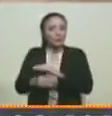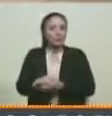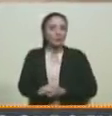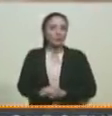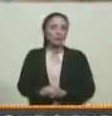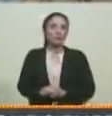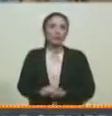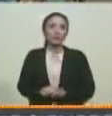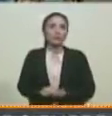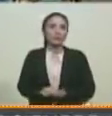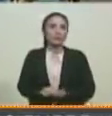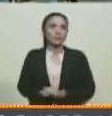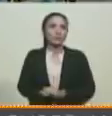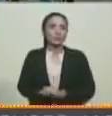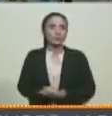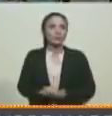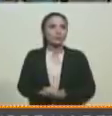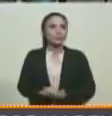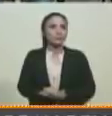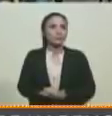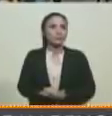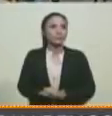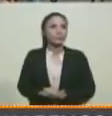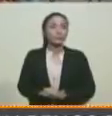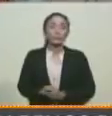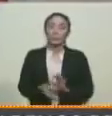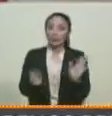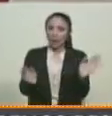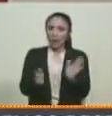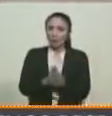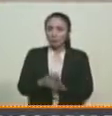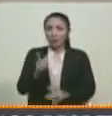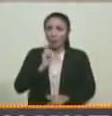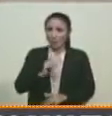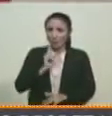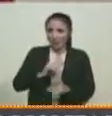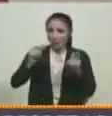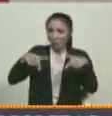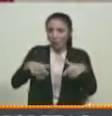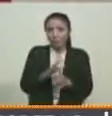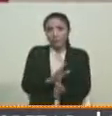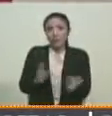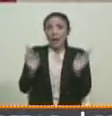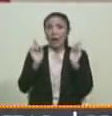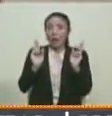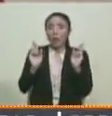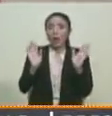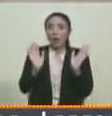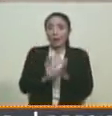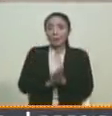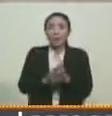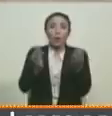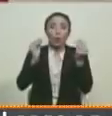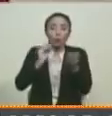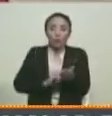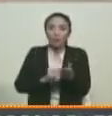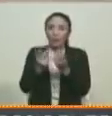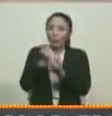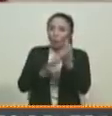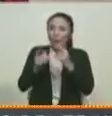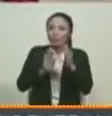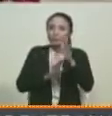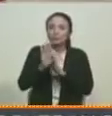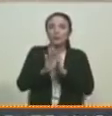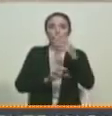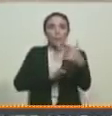allá. Es mentira que alguien tenga hoy en Venezuela la receta de cómo recuperar la economía y superar los